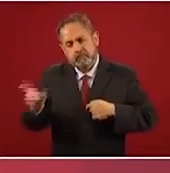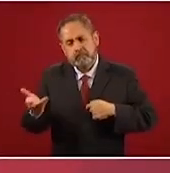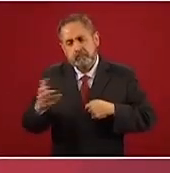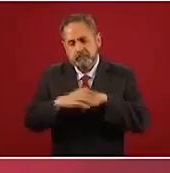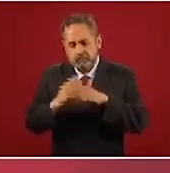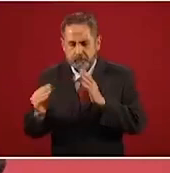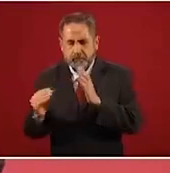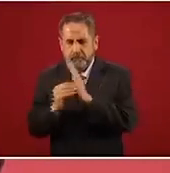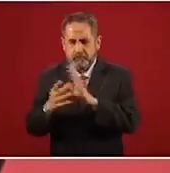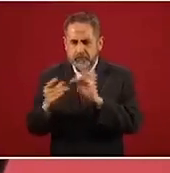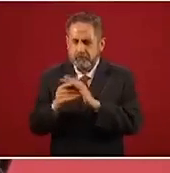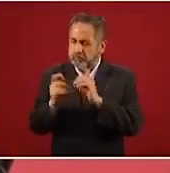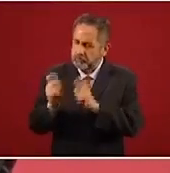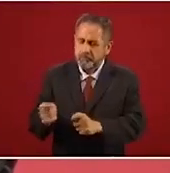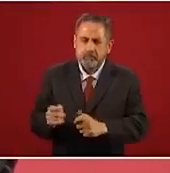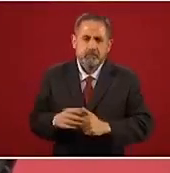den